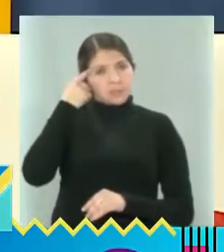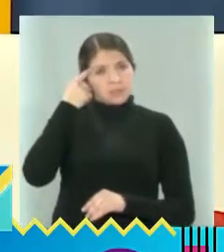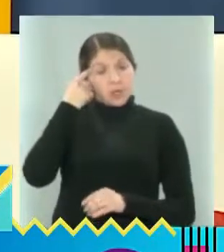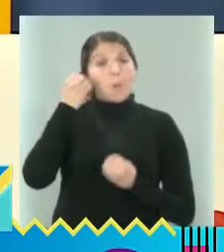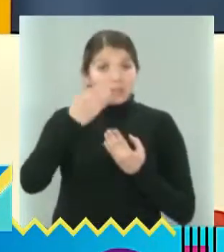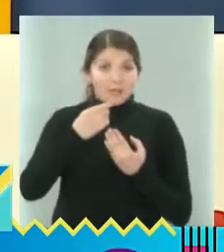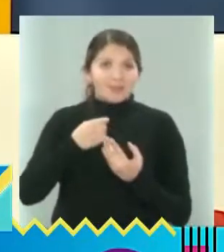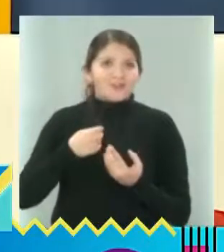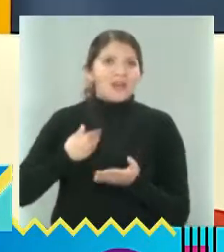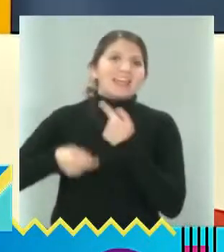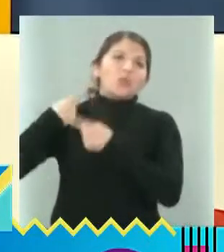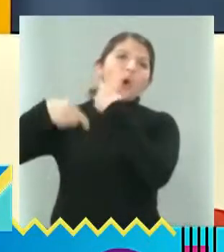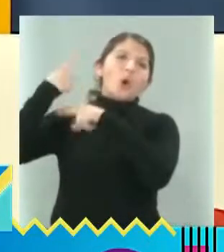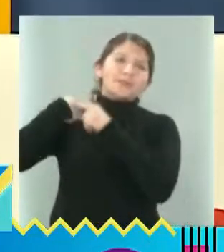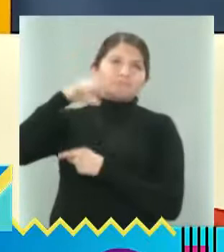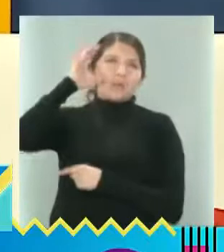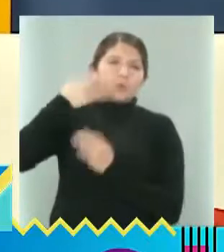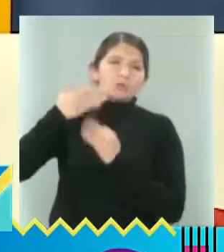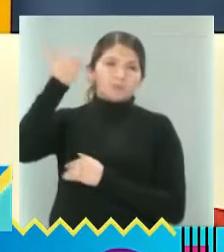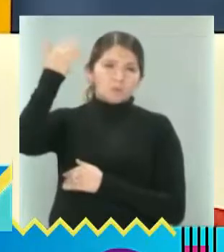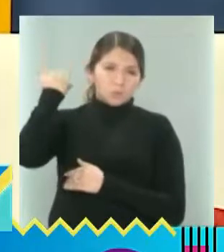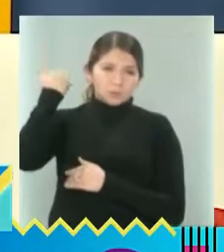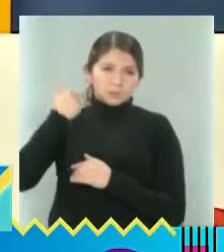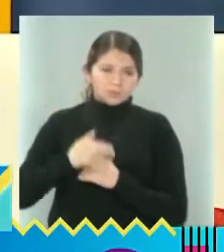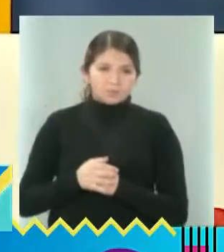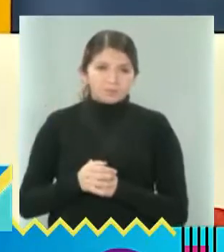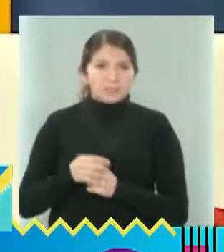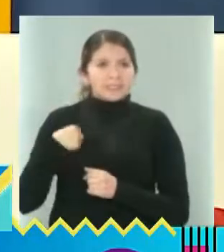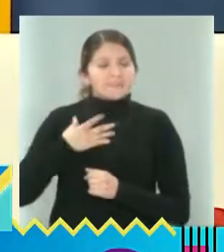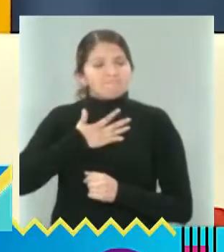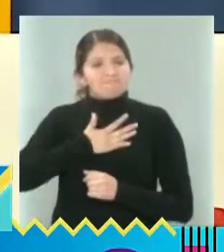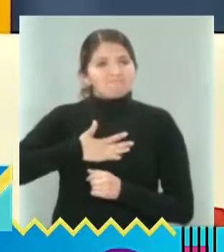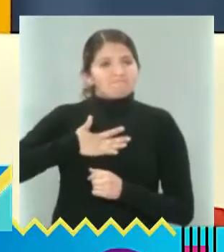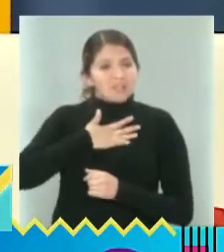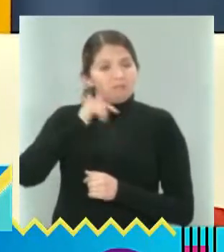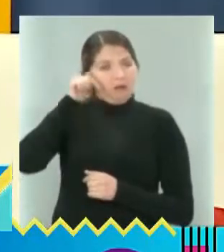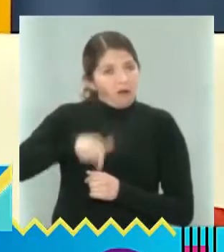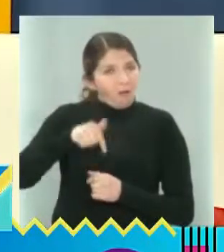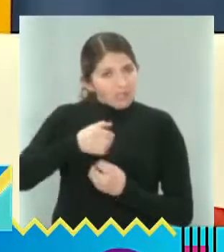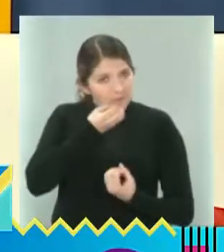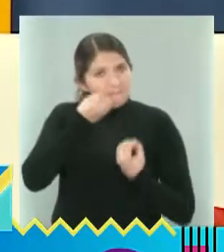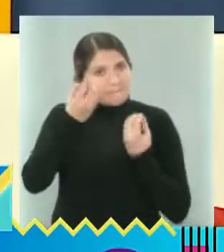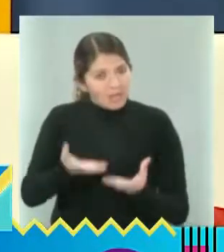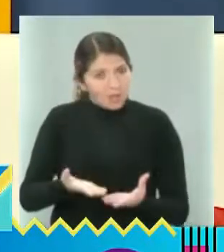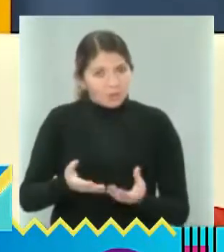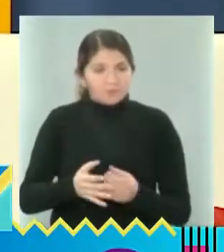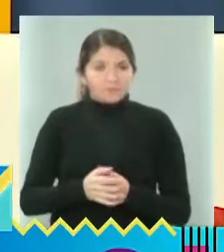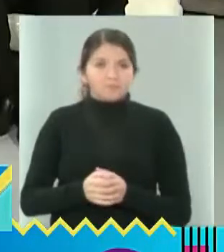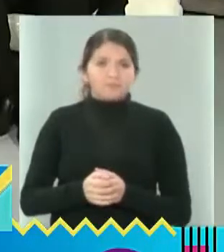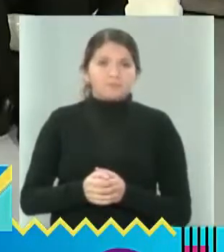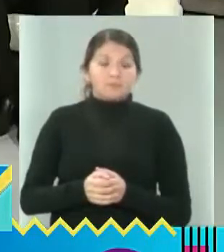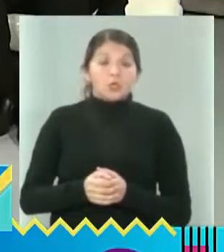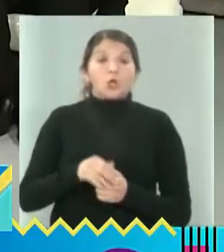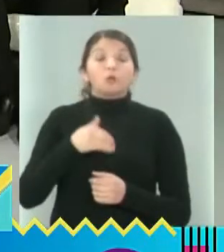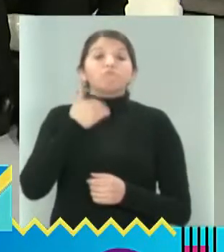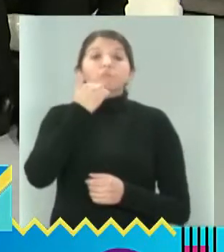ese pasado, porque tengo la sensación de que estamos más cerca. Probablemente nunca uno llegue